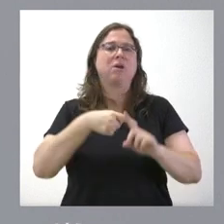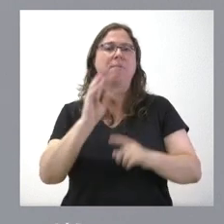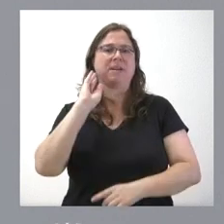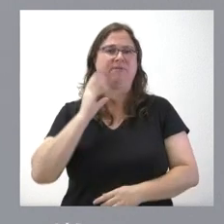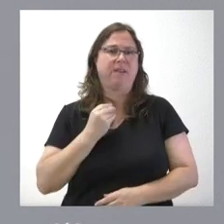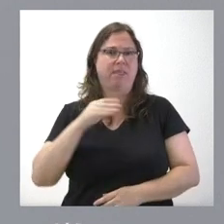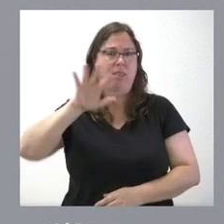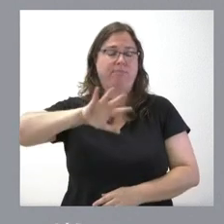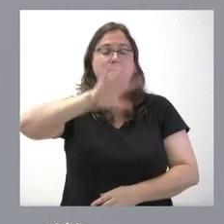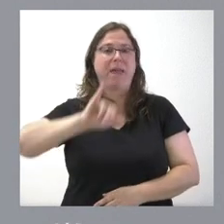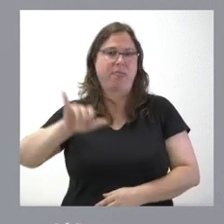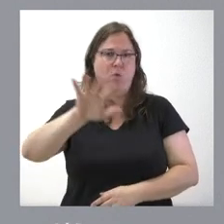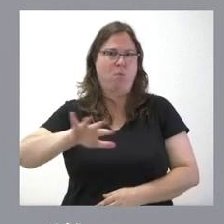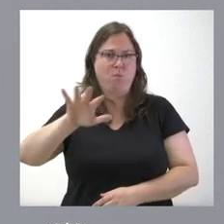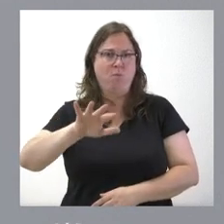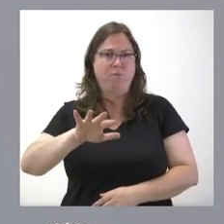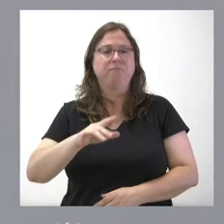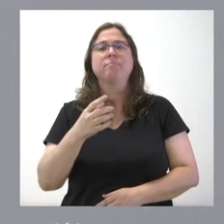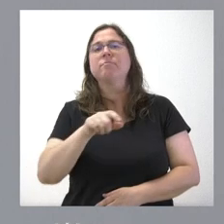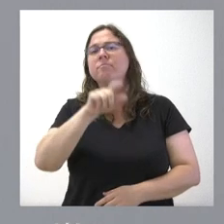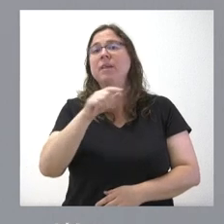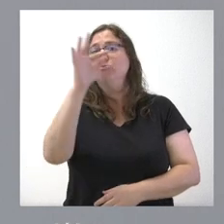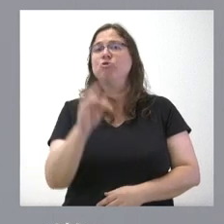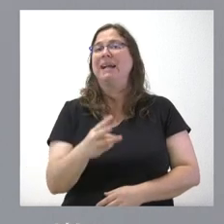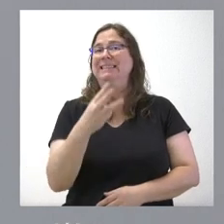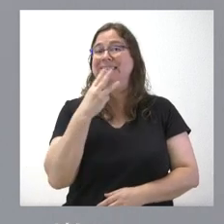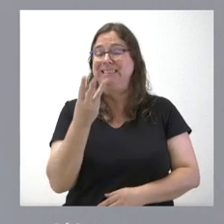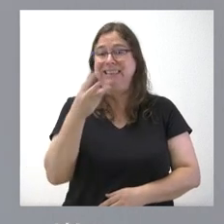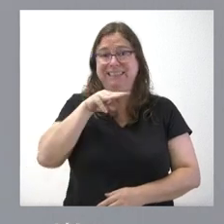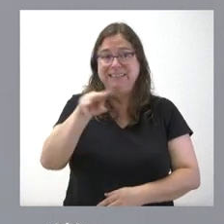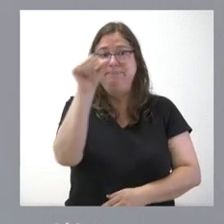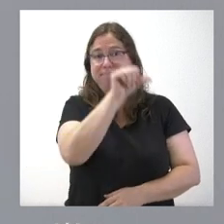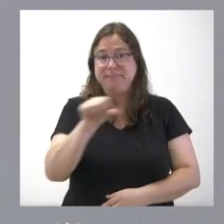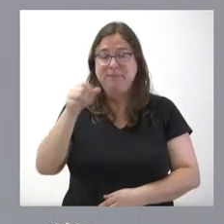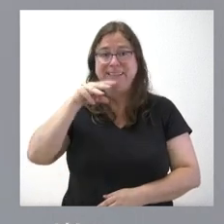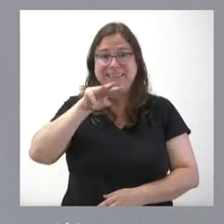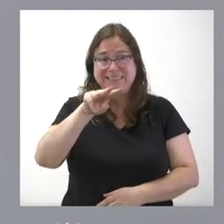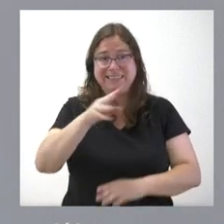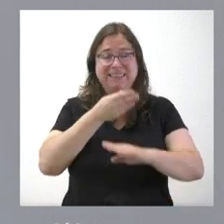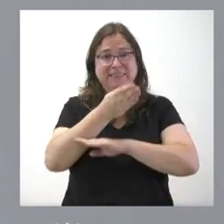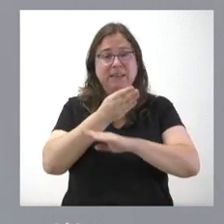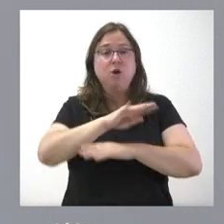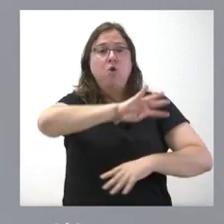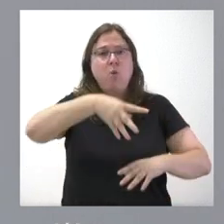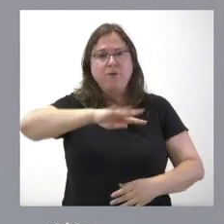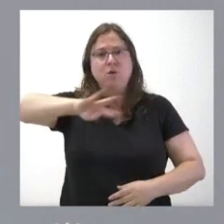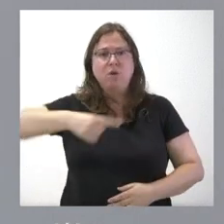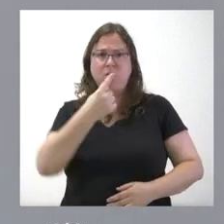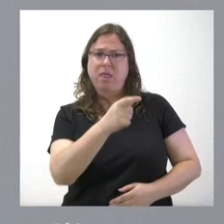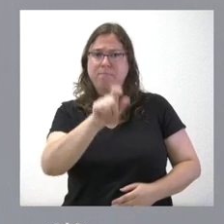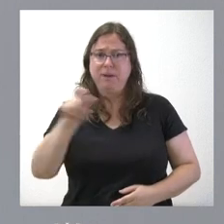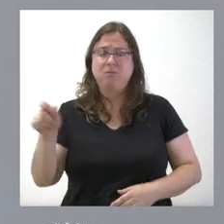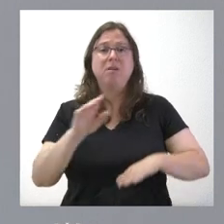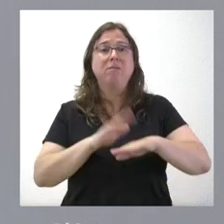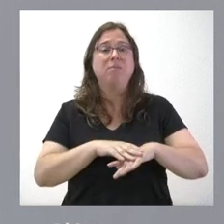bierzo se trata de tres actividades a la semana por paciente durante 4 horas por sesión para aquellos